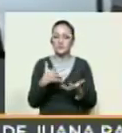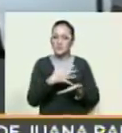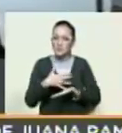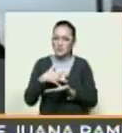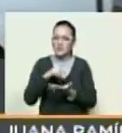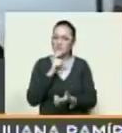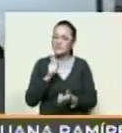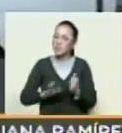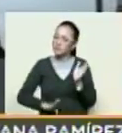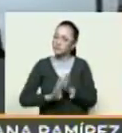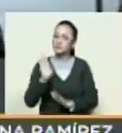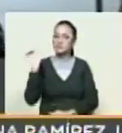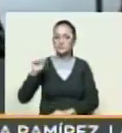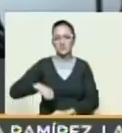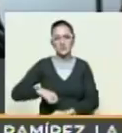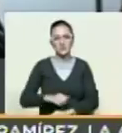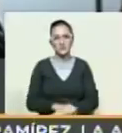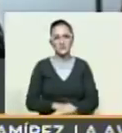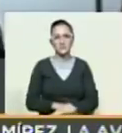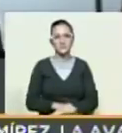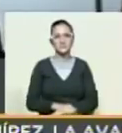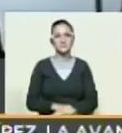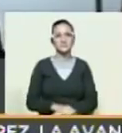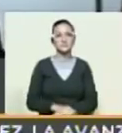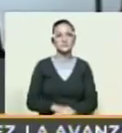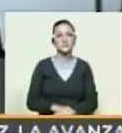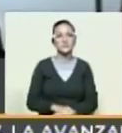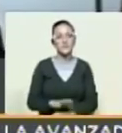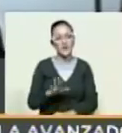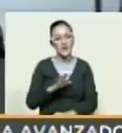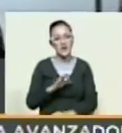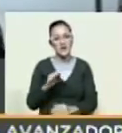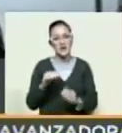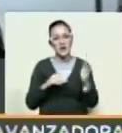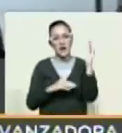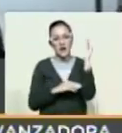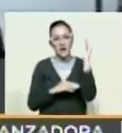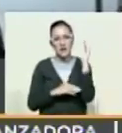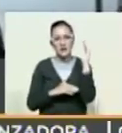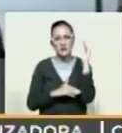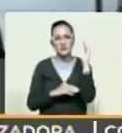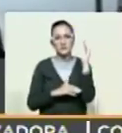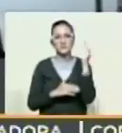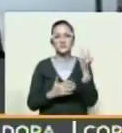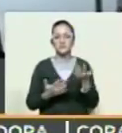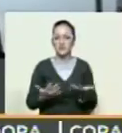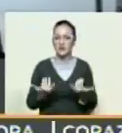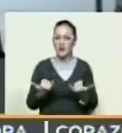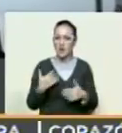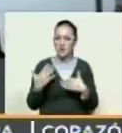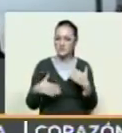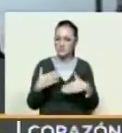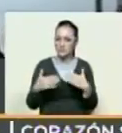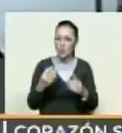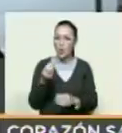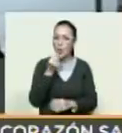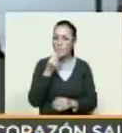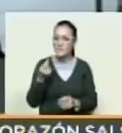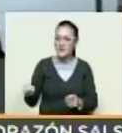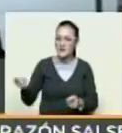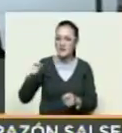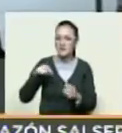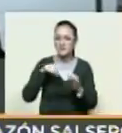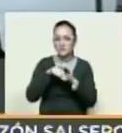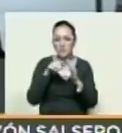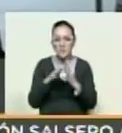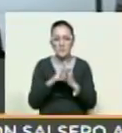encrucijada. Que toda la iniciativa de la Iglesia con la olla que se está haciendo de comida en las